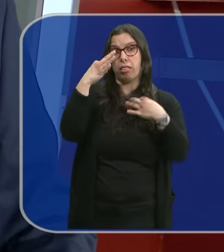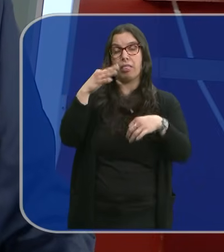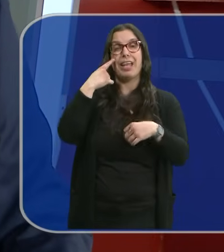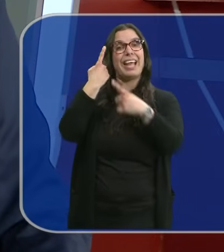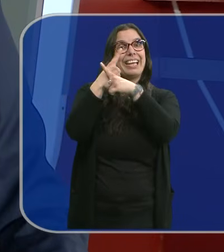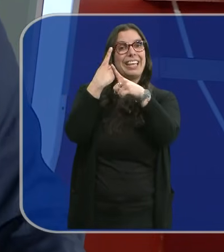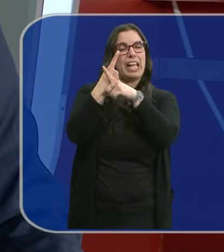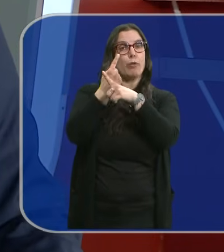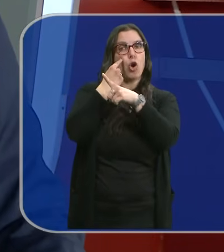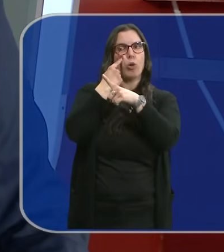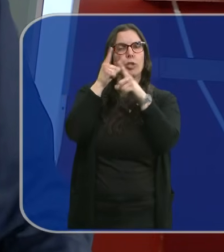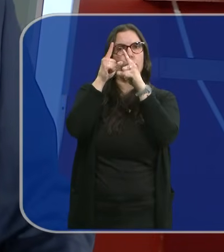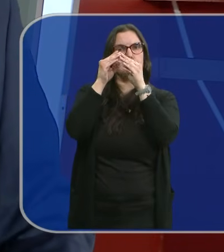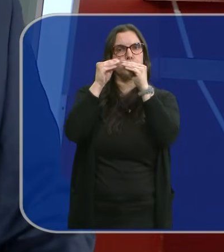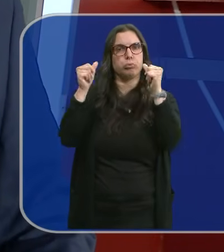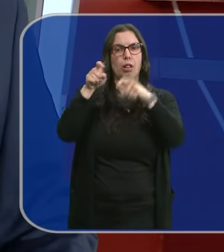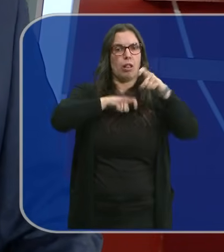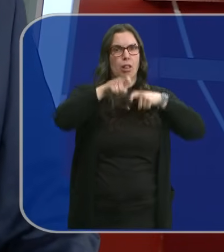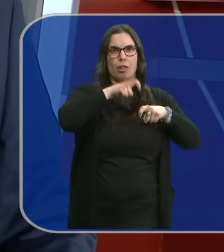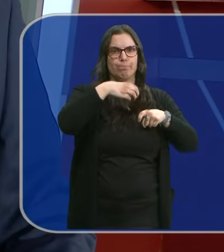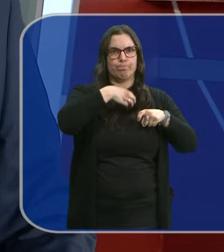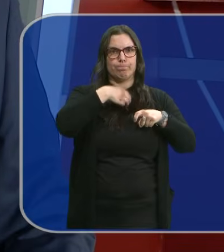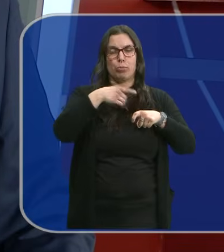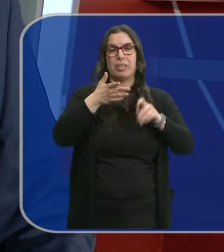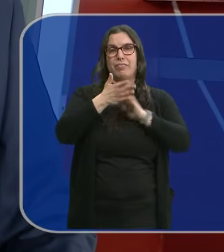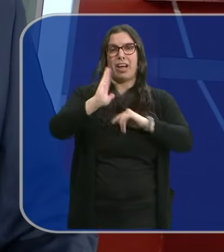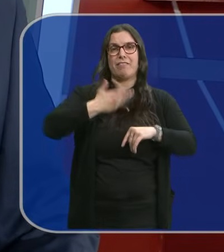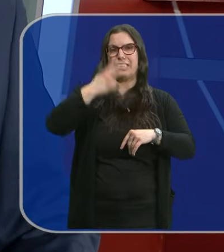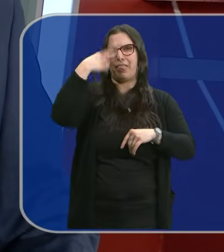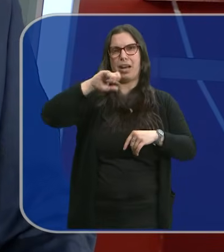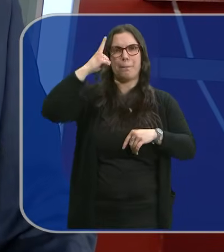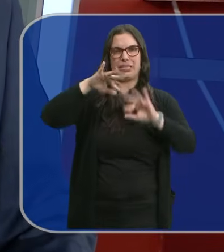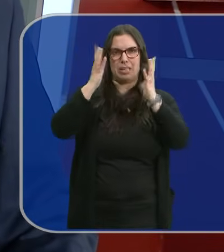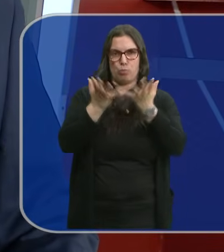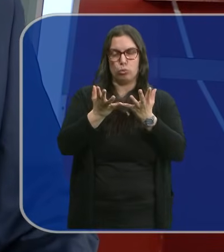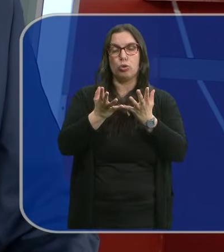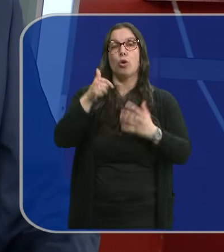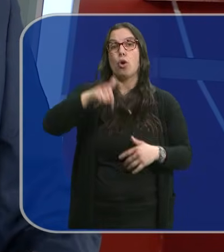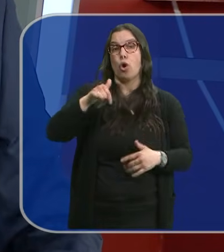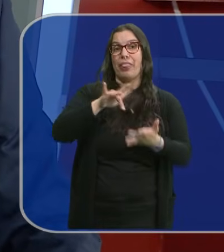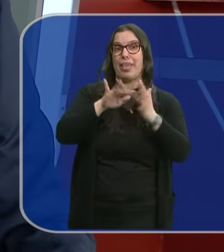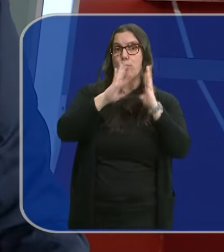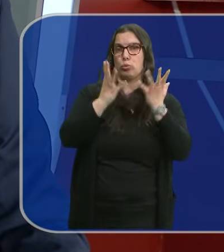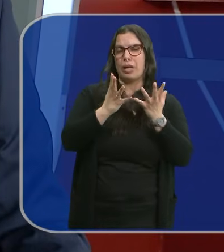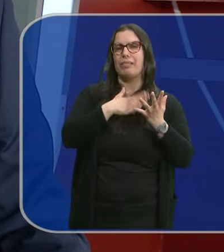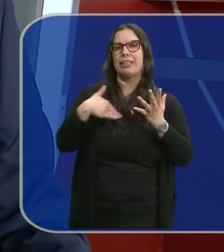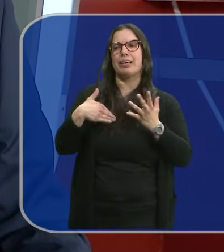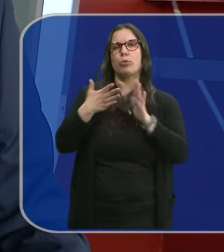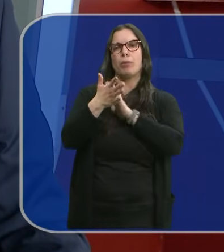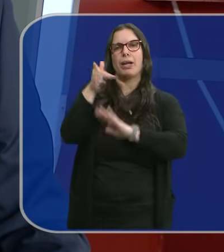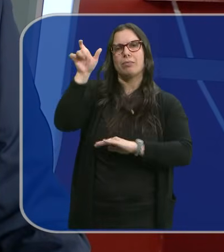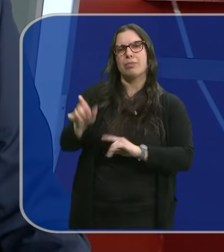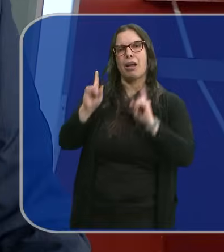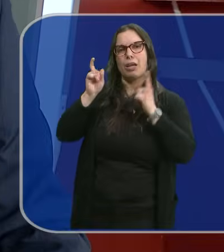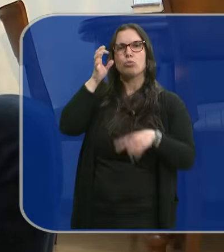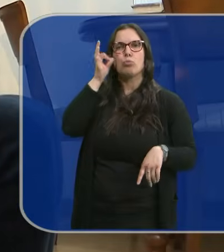nervio óptico. Es una de las principales causas de ceguera en el mundo. Hoy, en su Día Mundial, les contamos el caso de una paciente y la importancia del diagnóstico